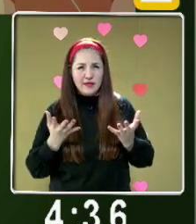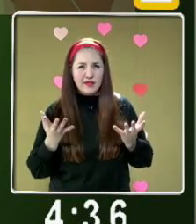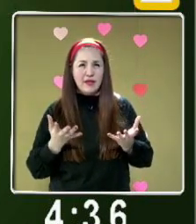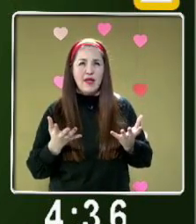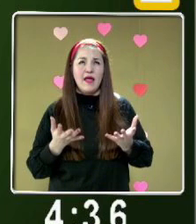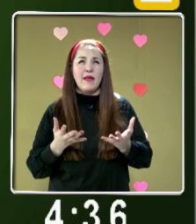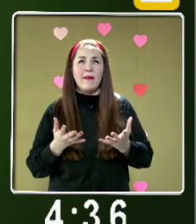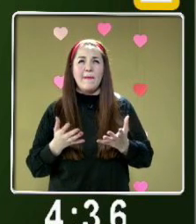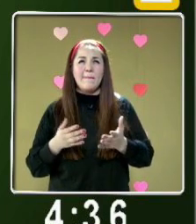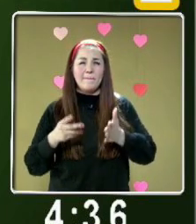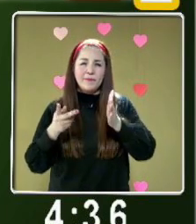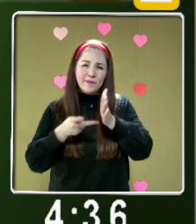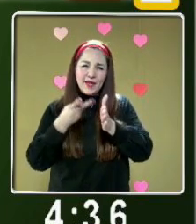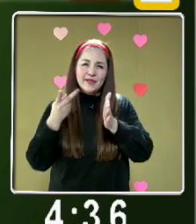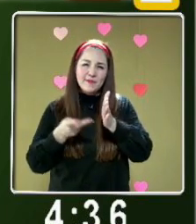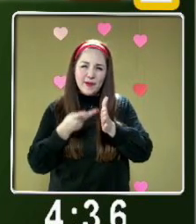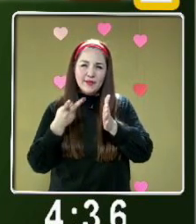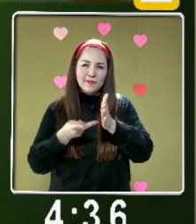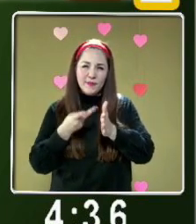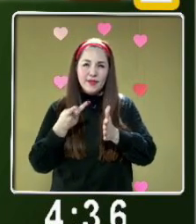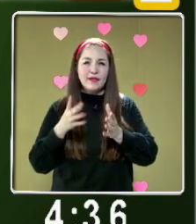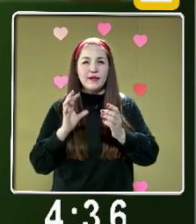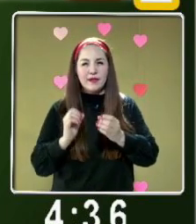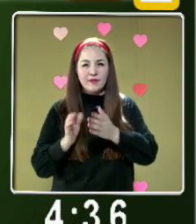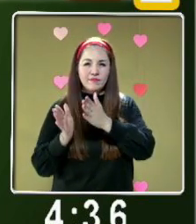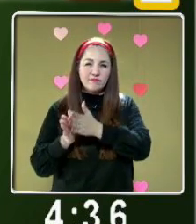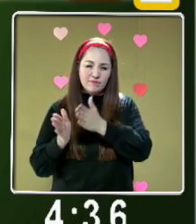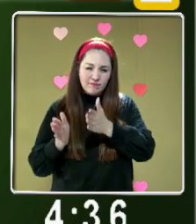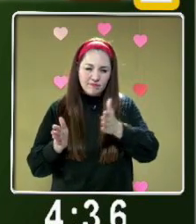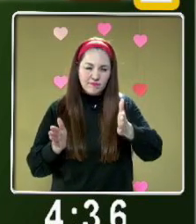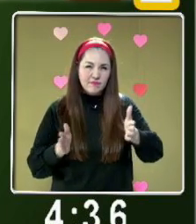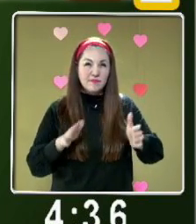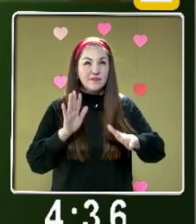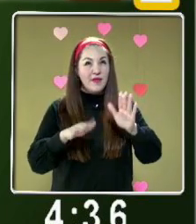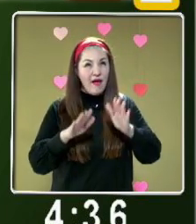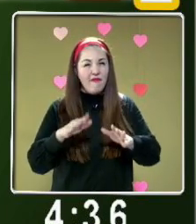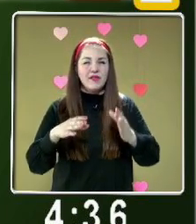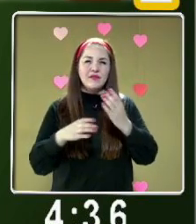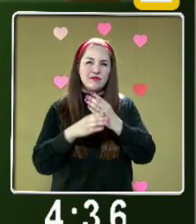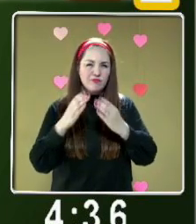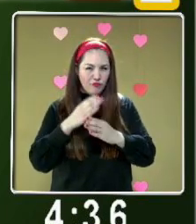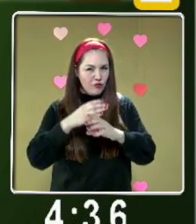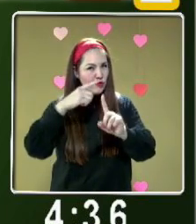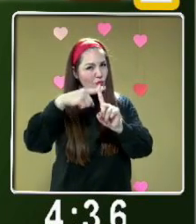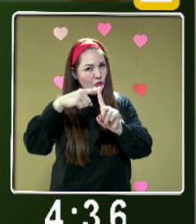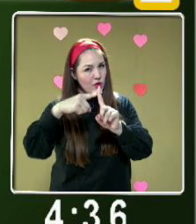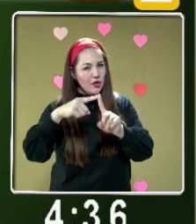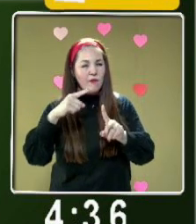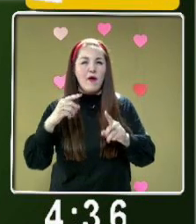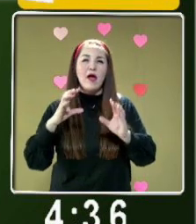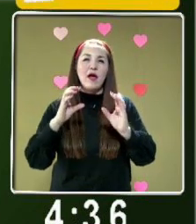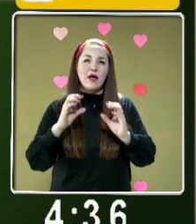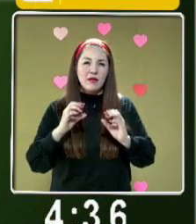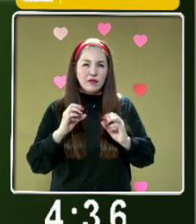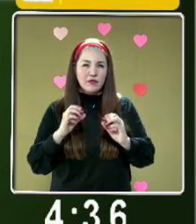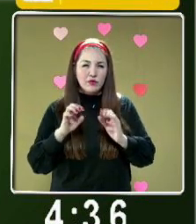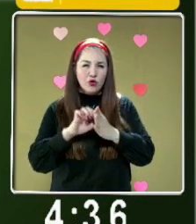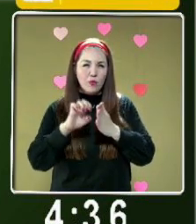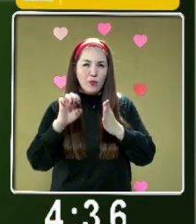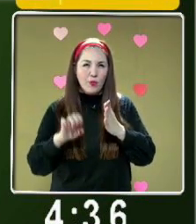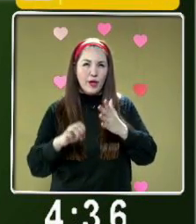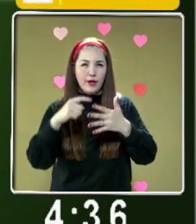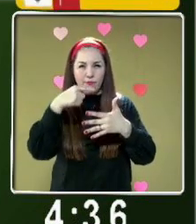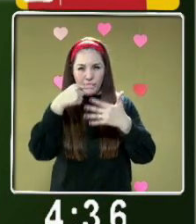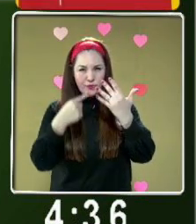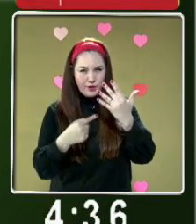consecuencias. ¿Por qué? Porque cuando estamos enojados podemos hacer cosas positivas o productivas como alguno de estos métodos,